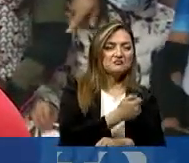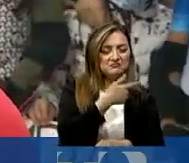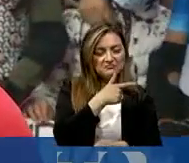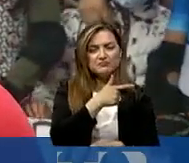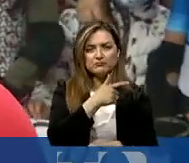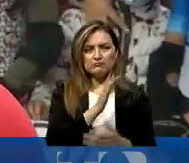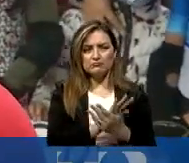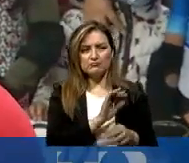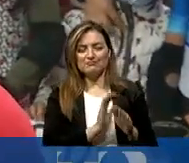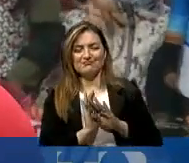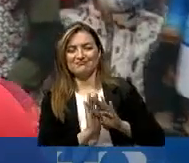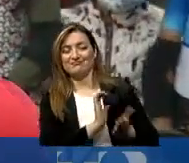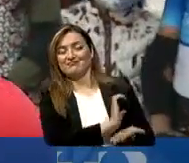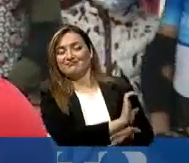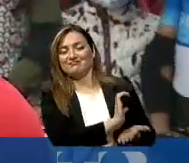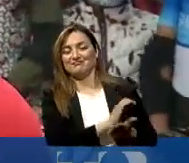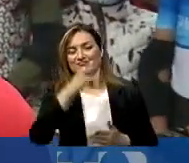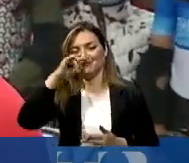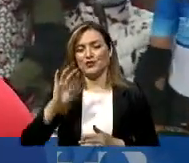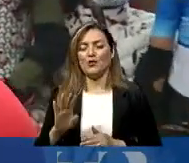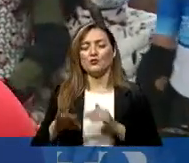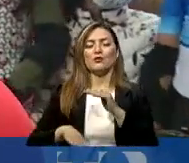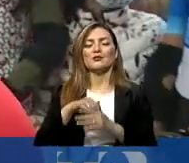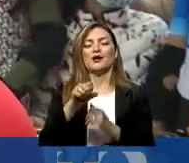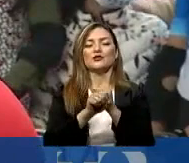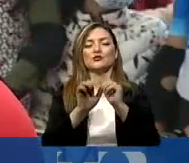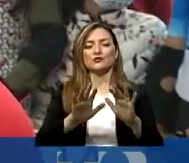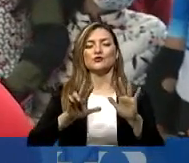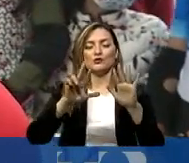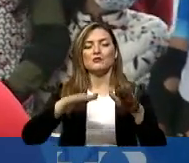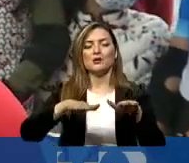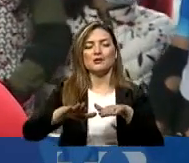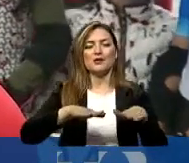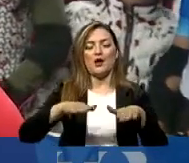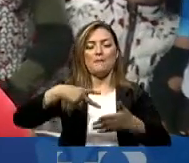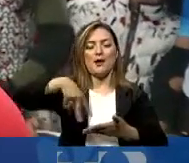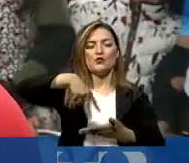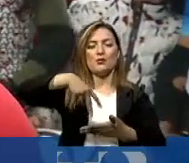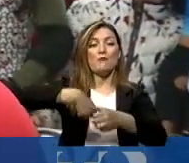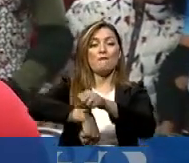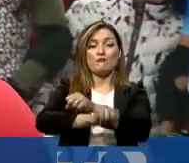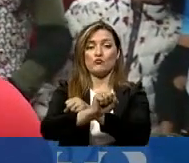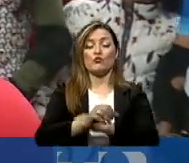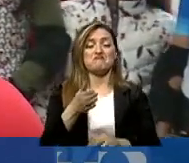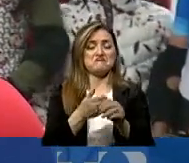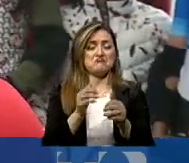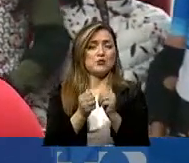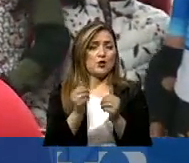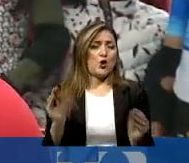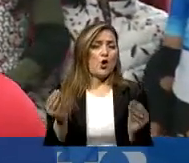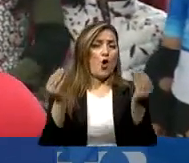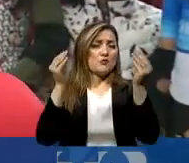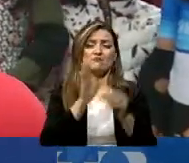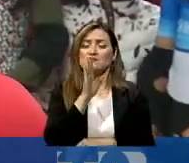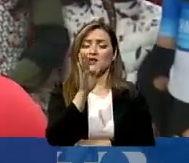desde 4 años hasta 18 años de patinaje bailoterapia fútbol entonces ese es el objetivo de que los jóvenes